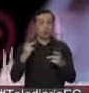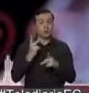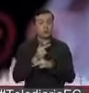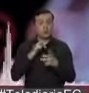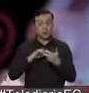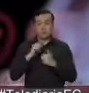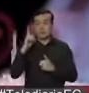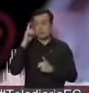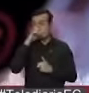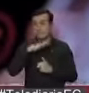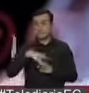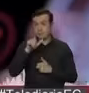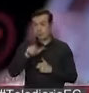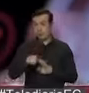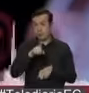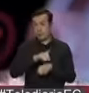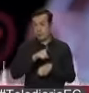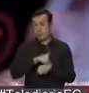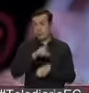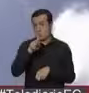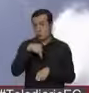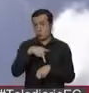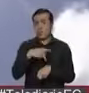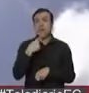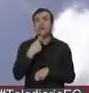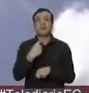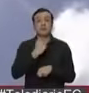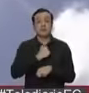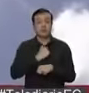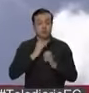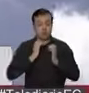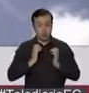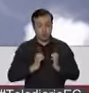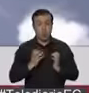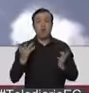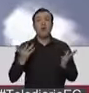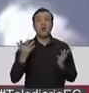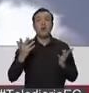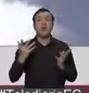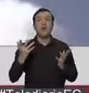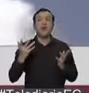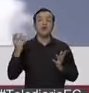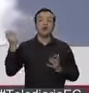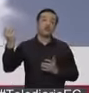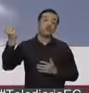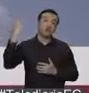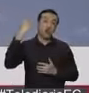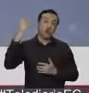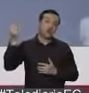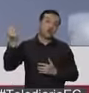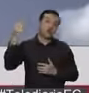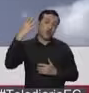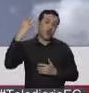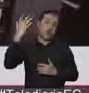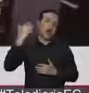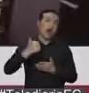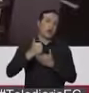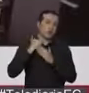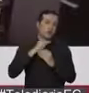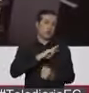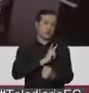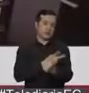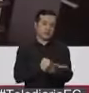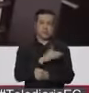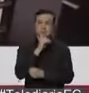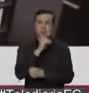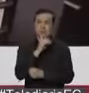que... La especialista señala que el cuerpo produce directamente vitamina D cuando la piel se expone directamente a los rayos solares, un proceso que